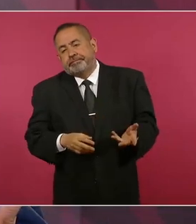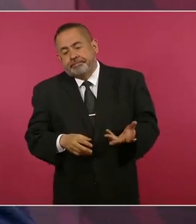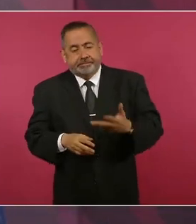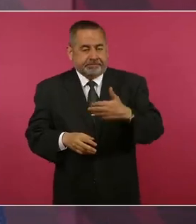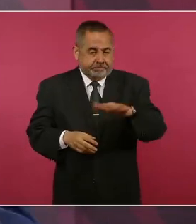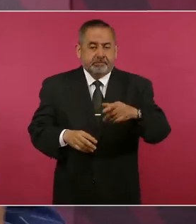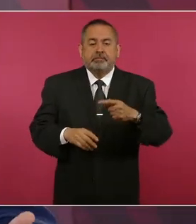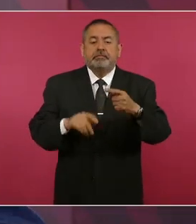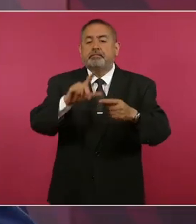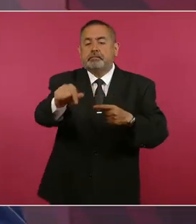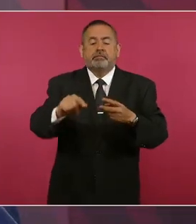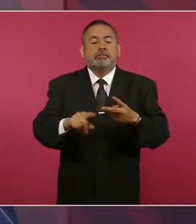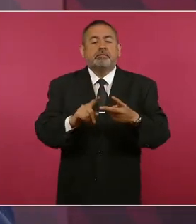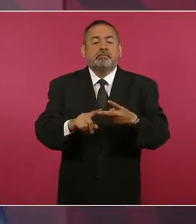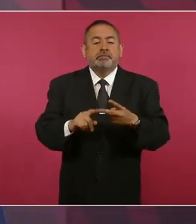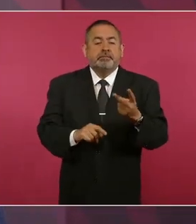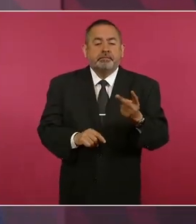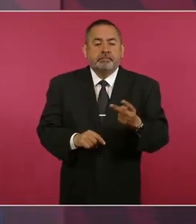de esas cosas